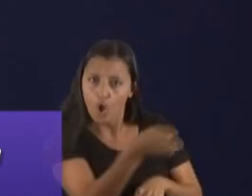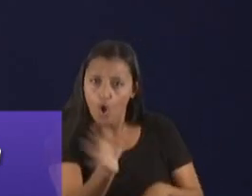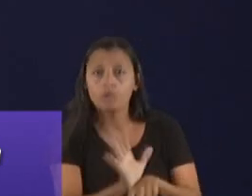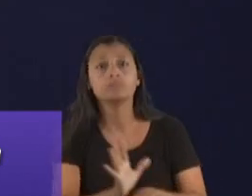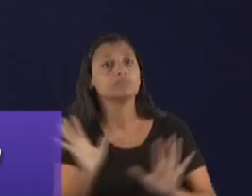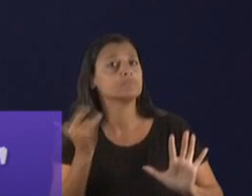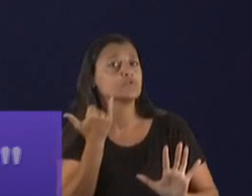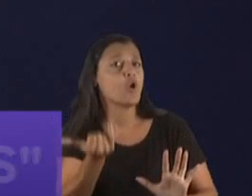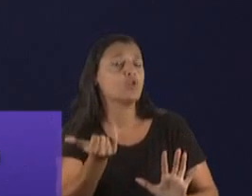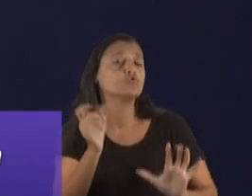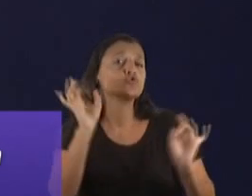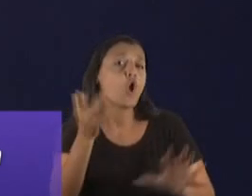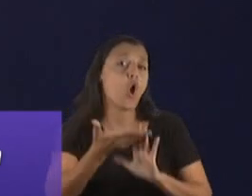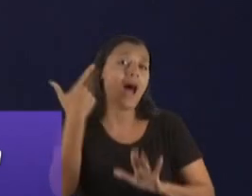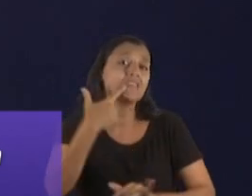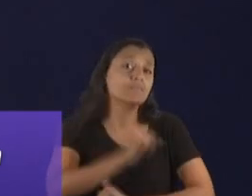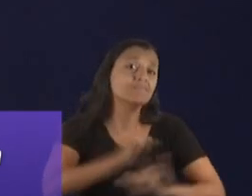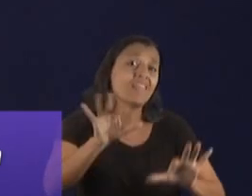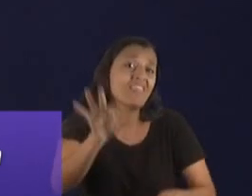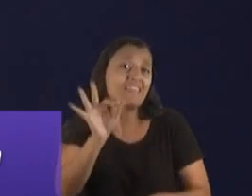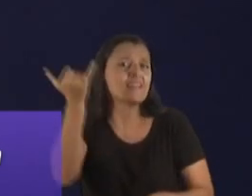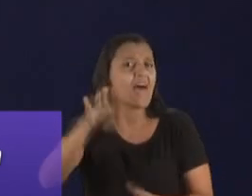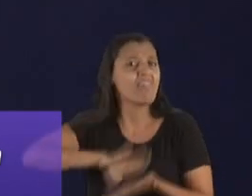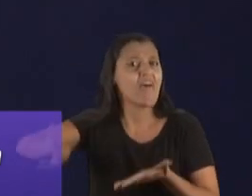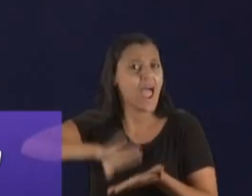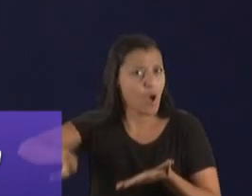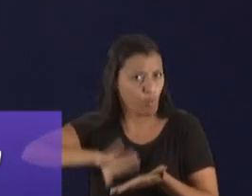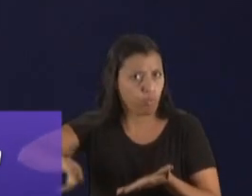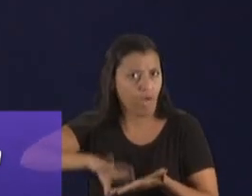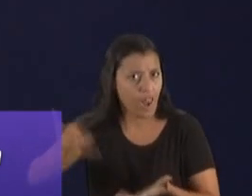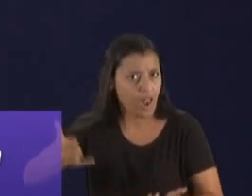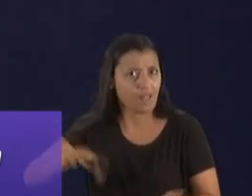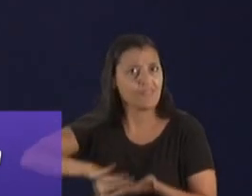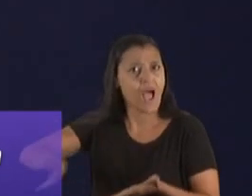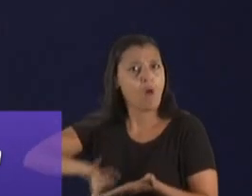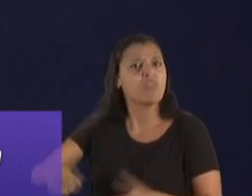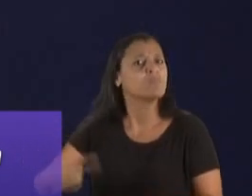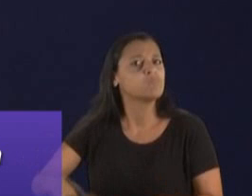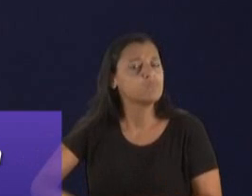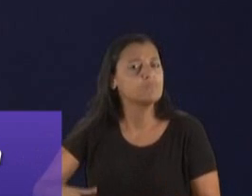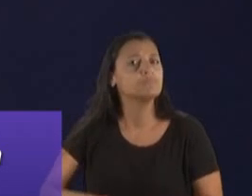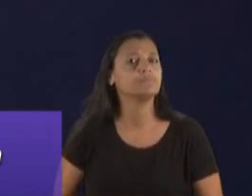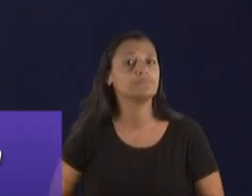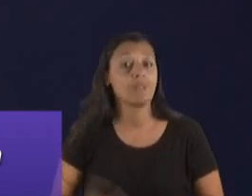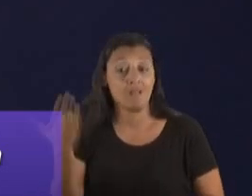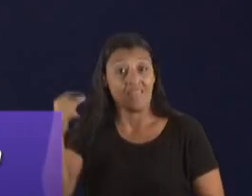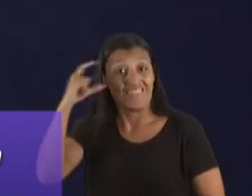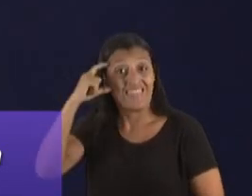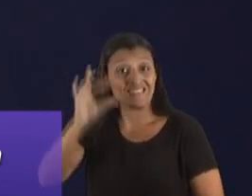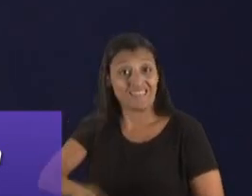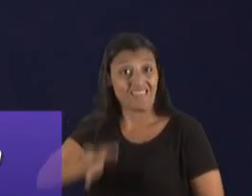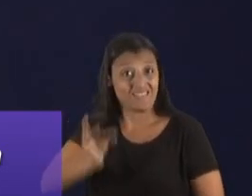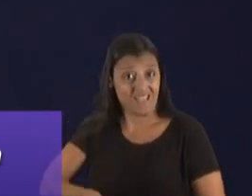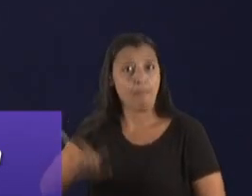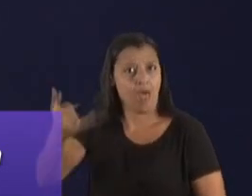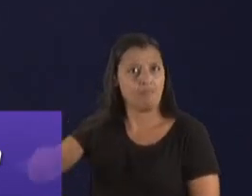Simplemente yo he dado un detalle ayer sobre la deuda que ha quedado desde el al 10 de diciembre, que es la